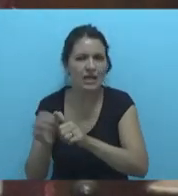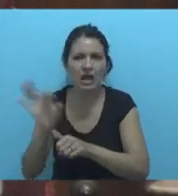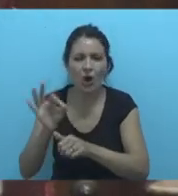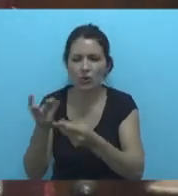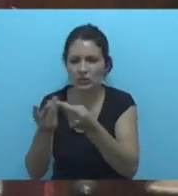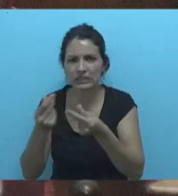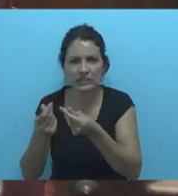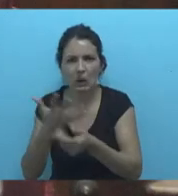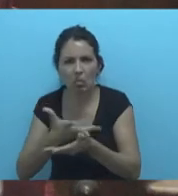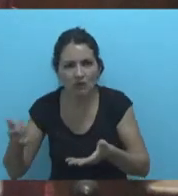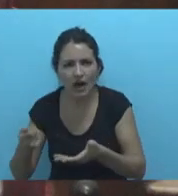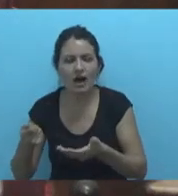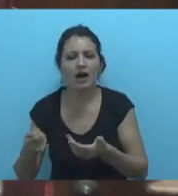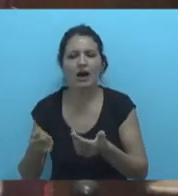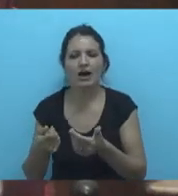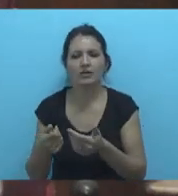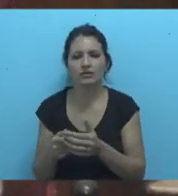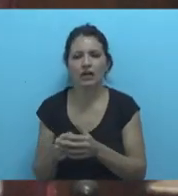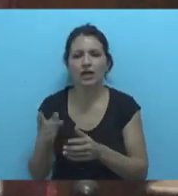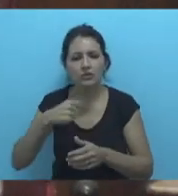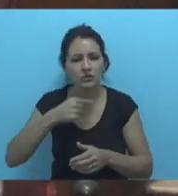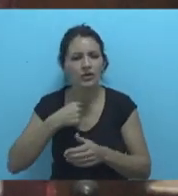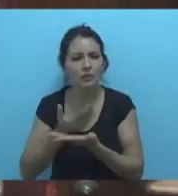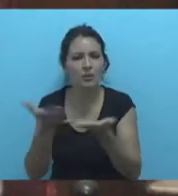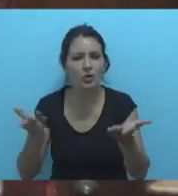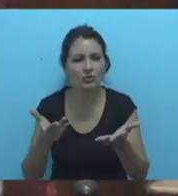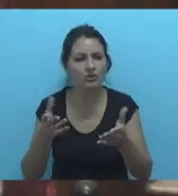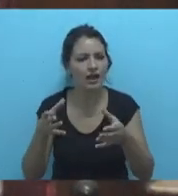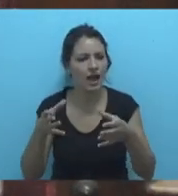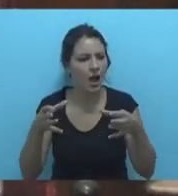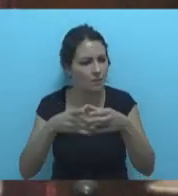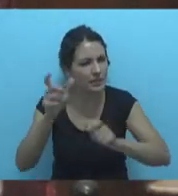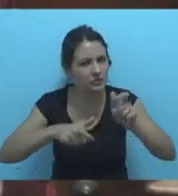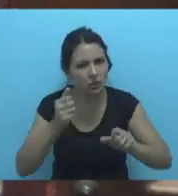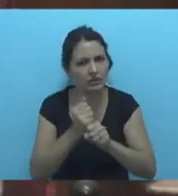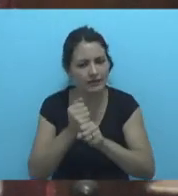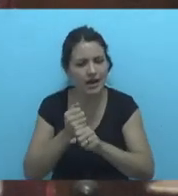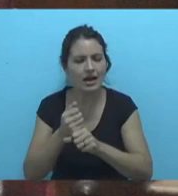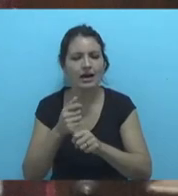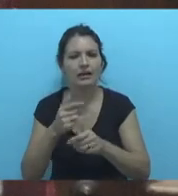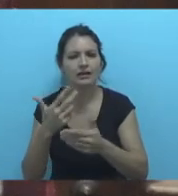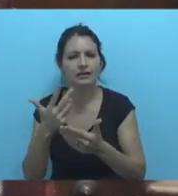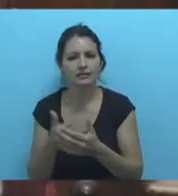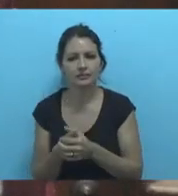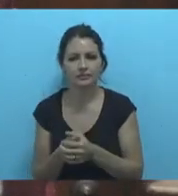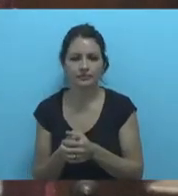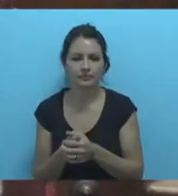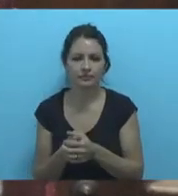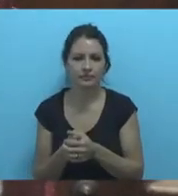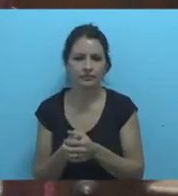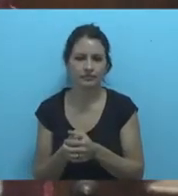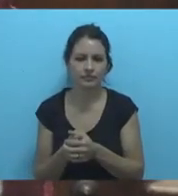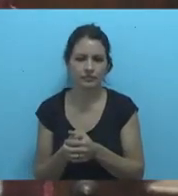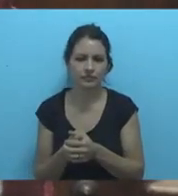con una empresa testigo en el comercio exterior de granos. Esto es da que el día martes o el día